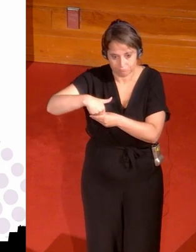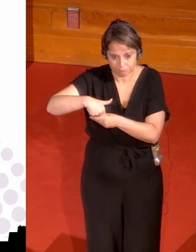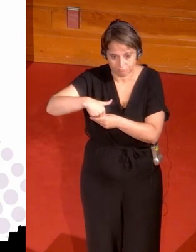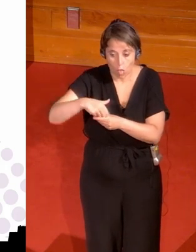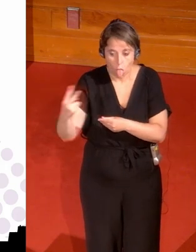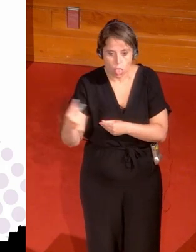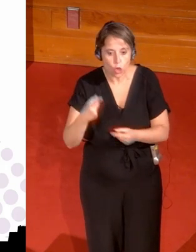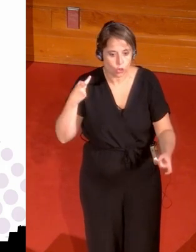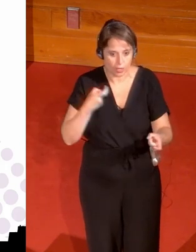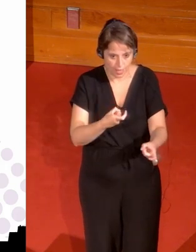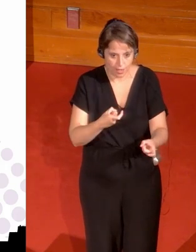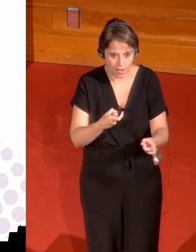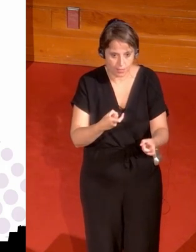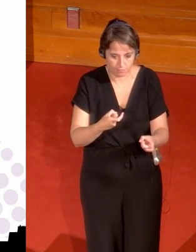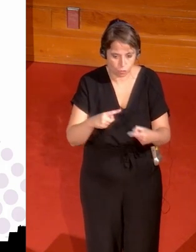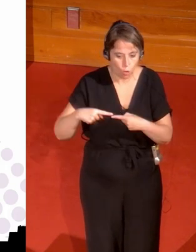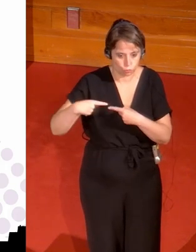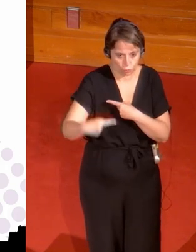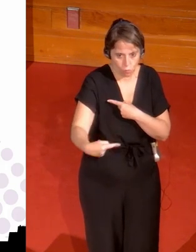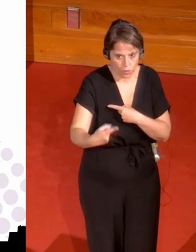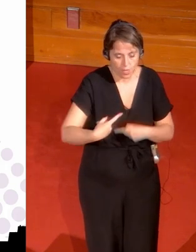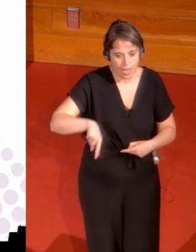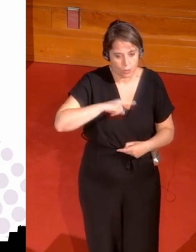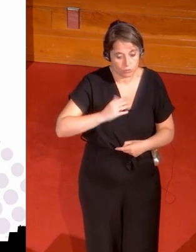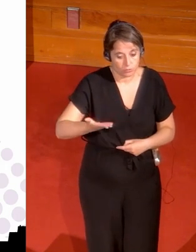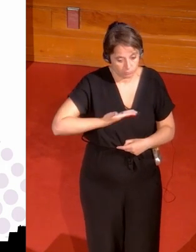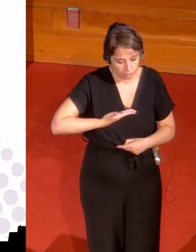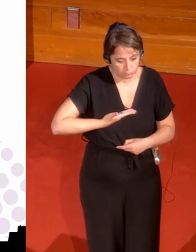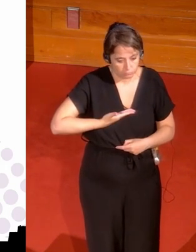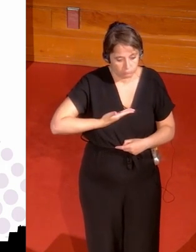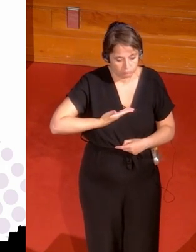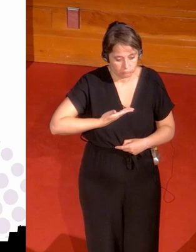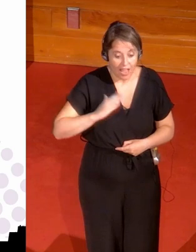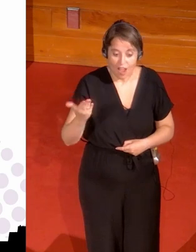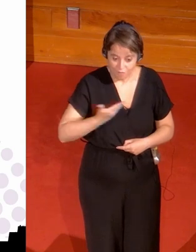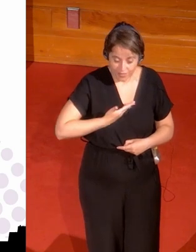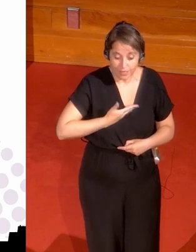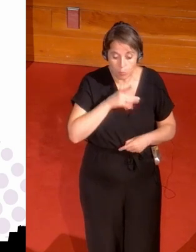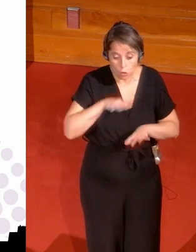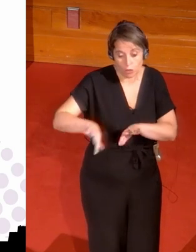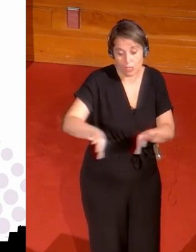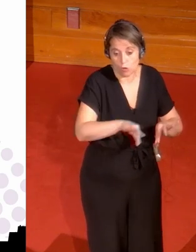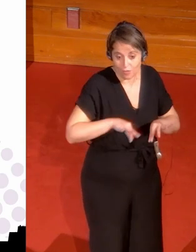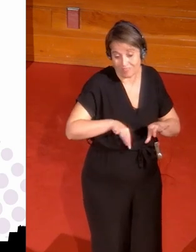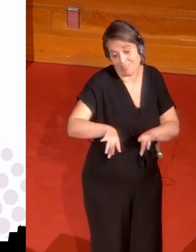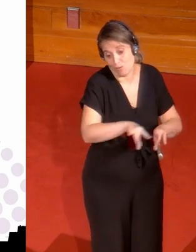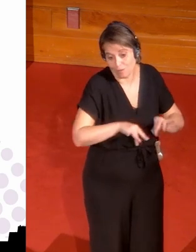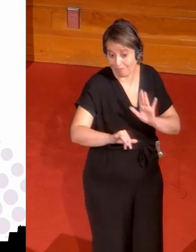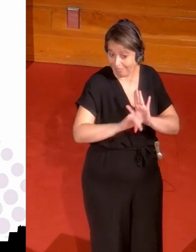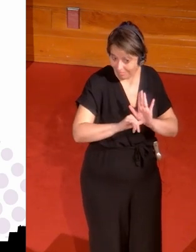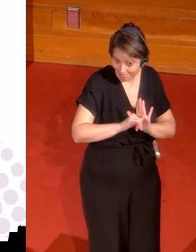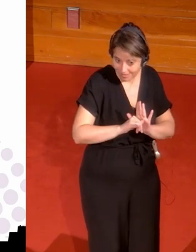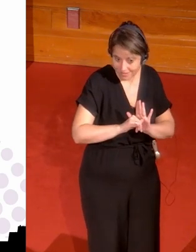estas dos guerras que a nosotros nos afectan geográficamente eh nos afectan a nosotros mucho